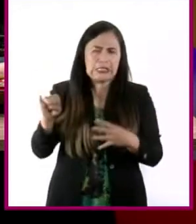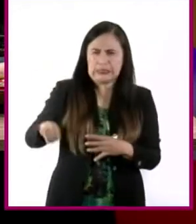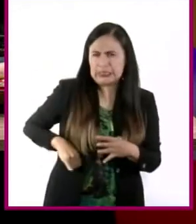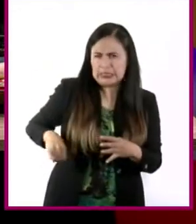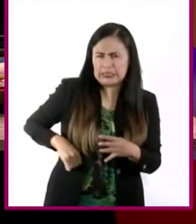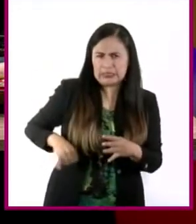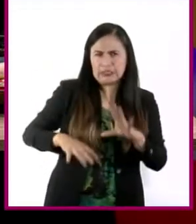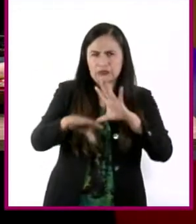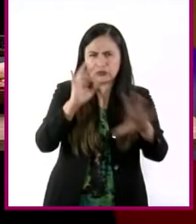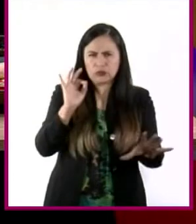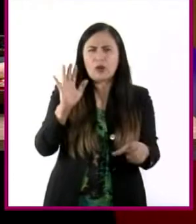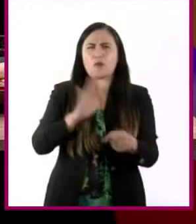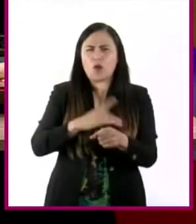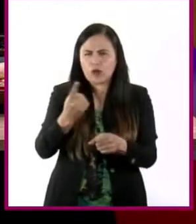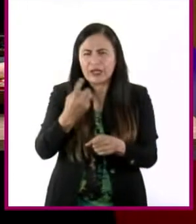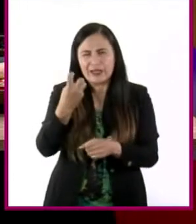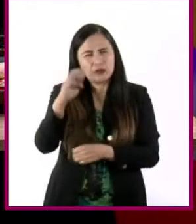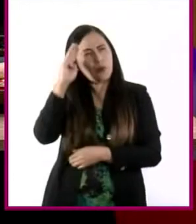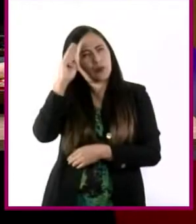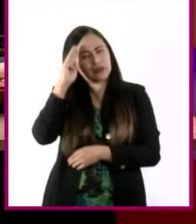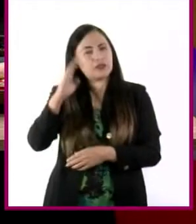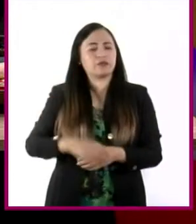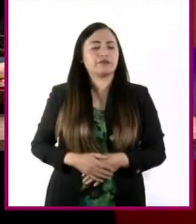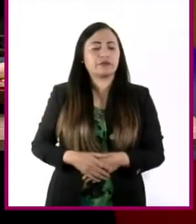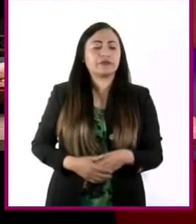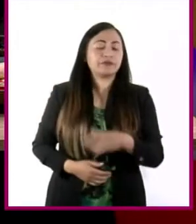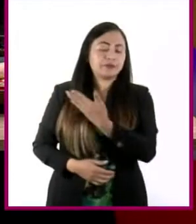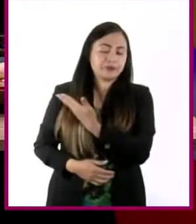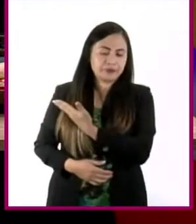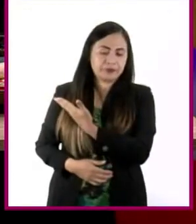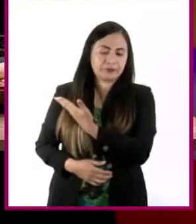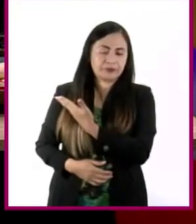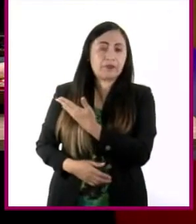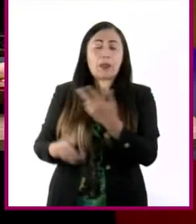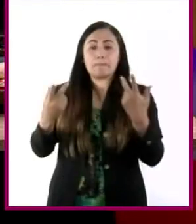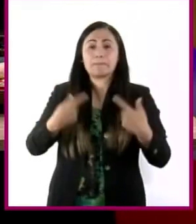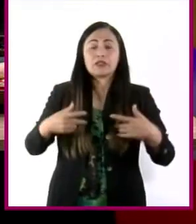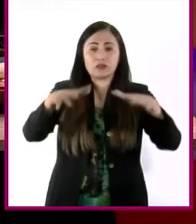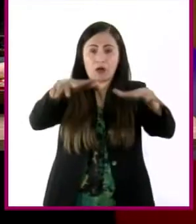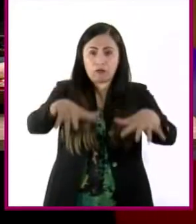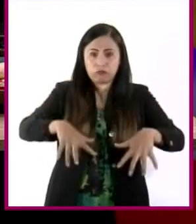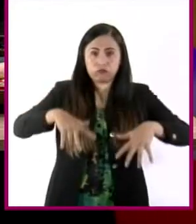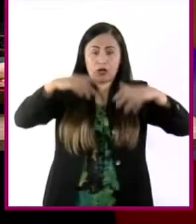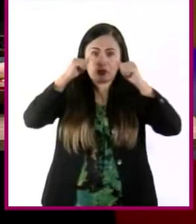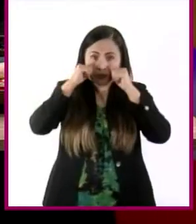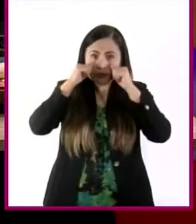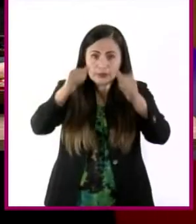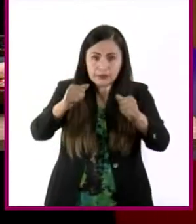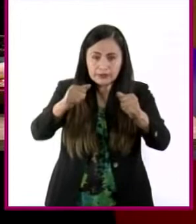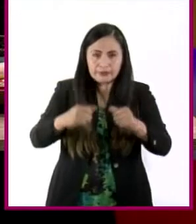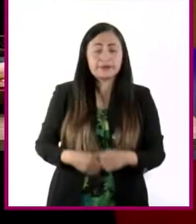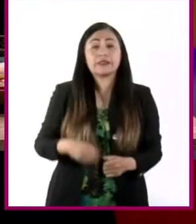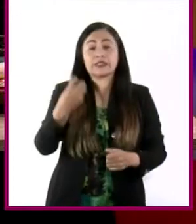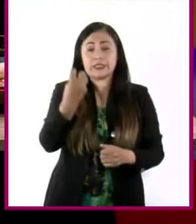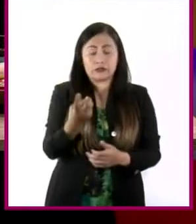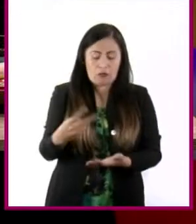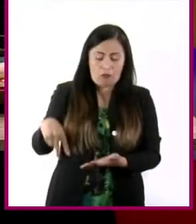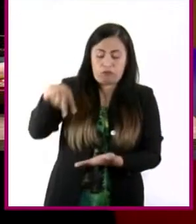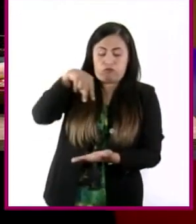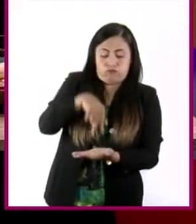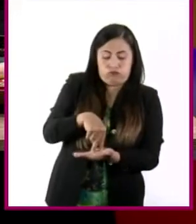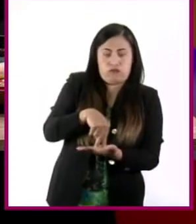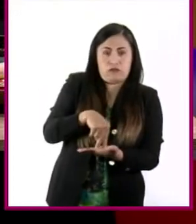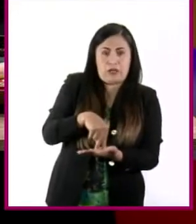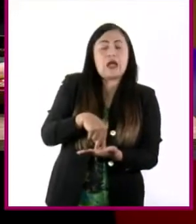dar un discurso. La audiencia son las personas que nos escucharán. Al hablar ante ellos es conveniente, si es posible,